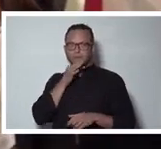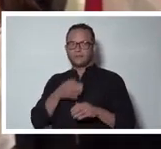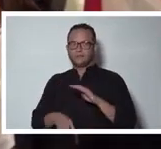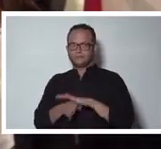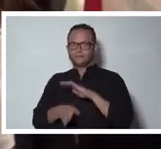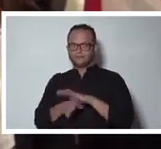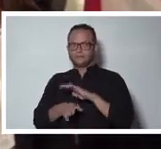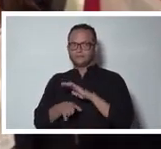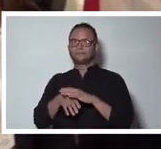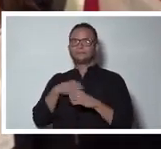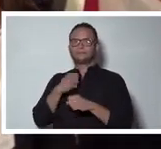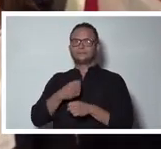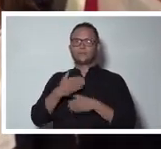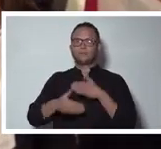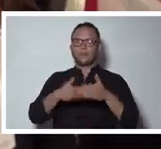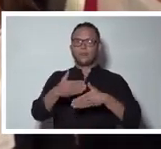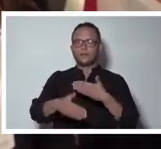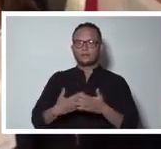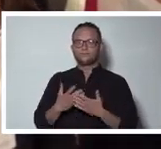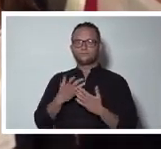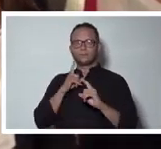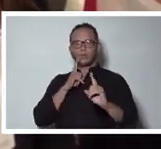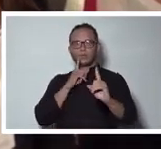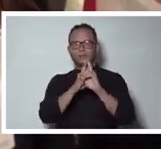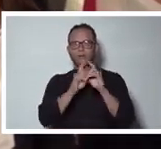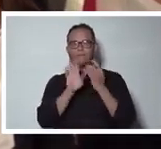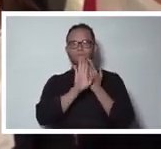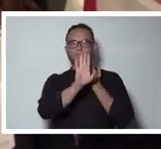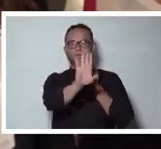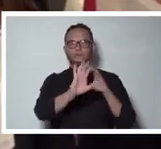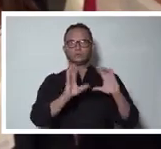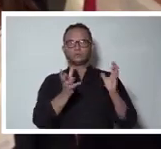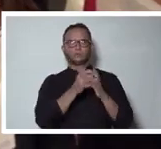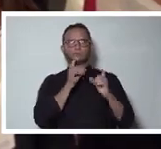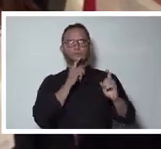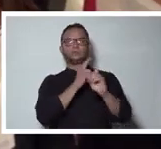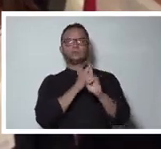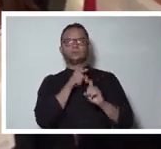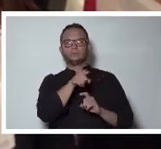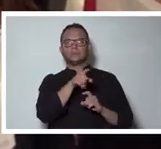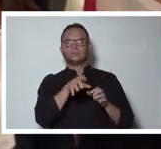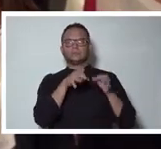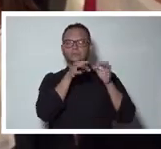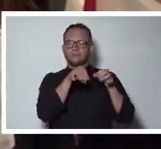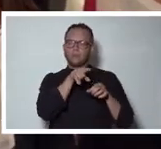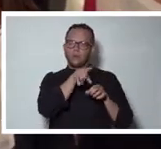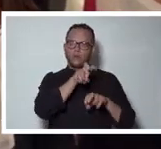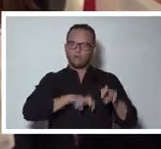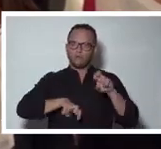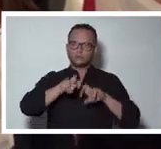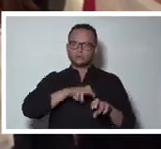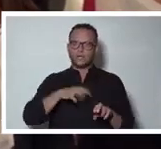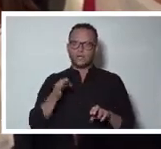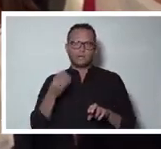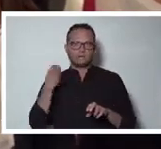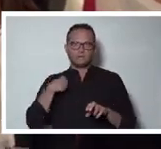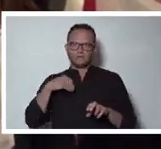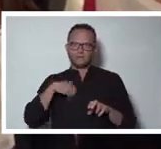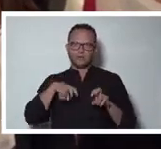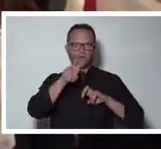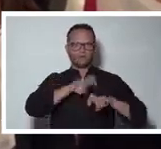y el tipo de adversarios que tenemos enfrente siempre ha buscado lo